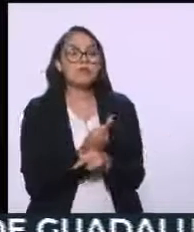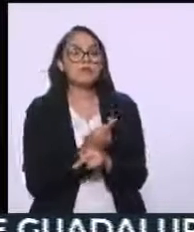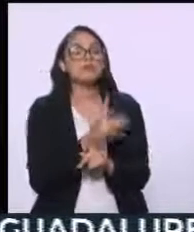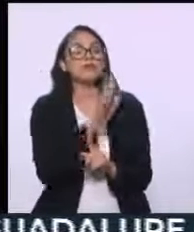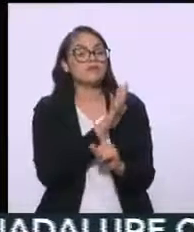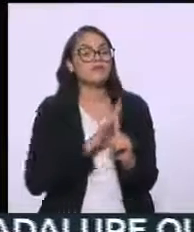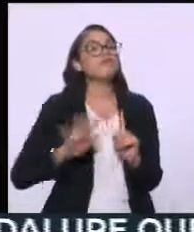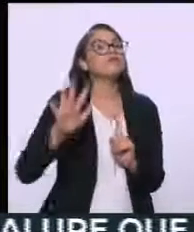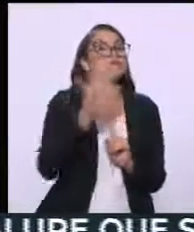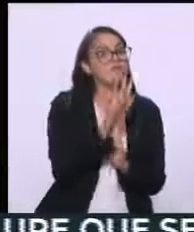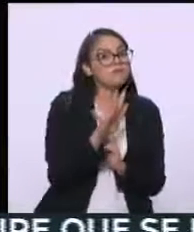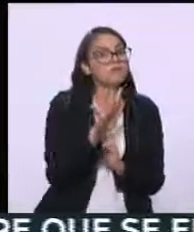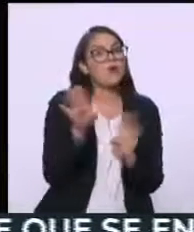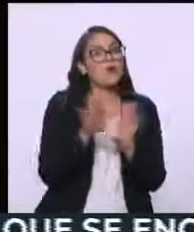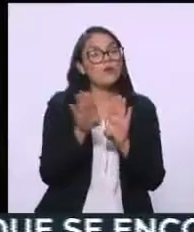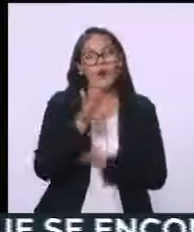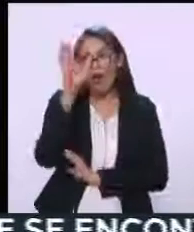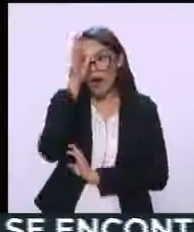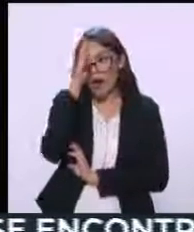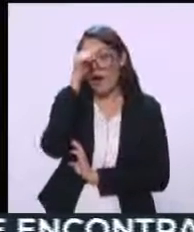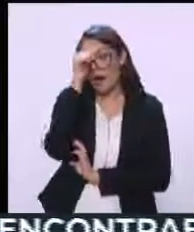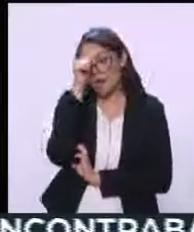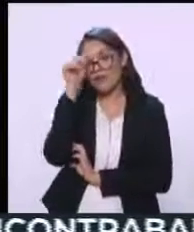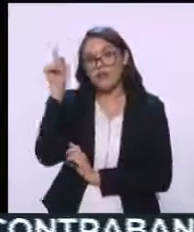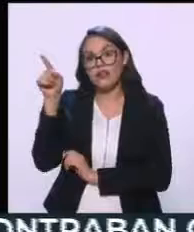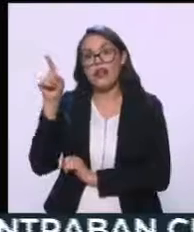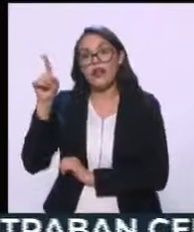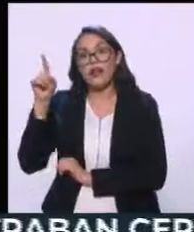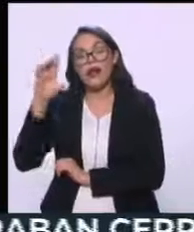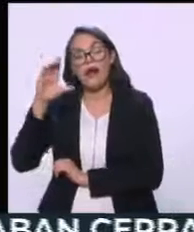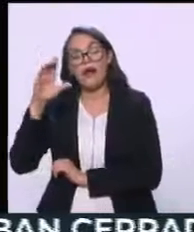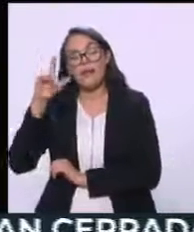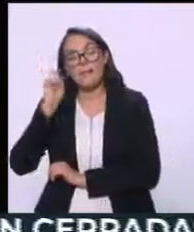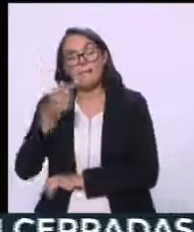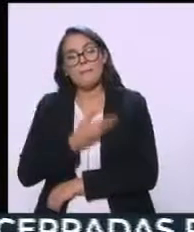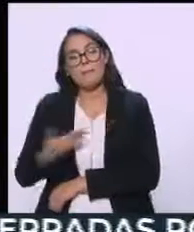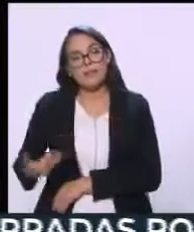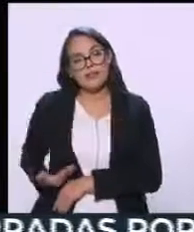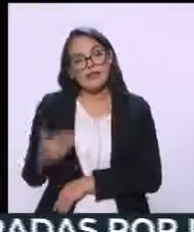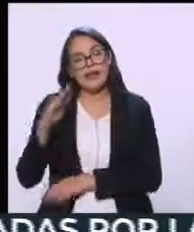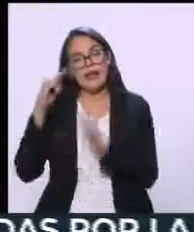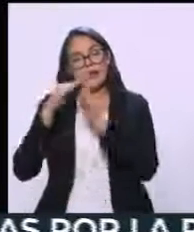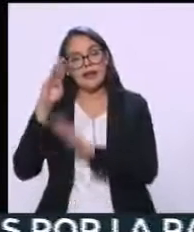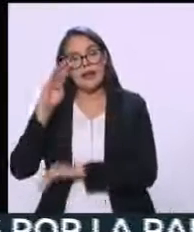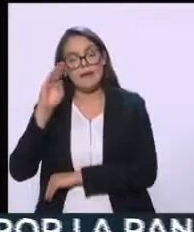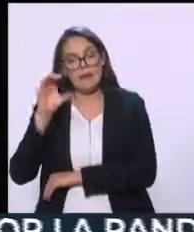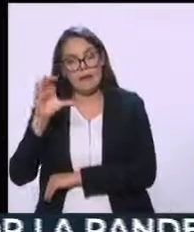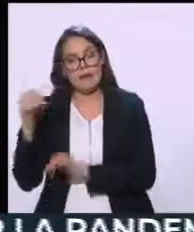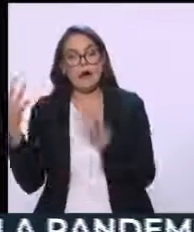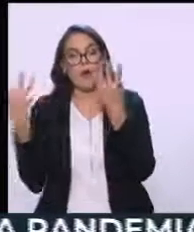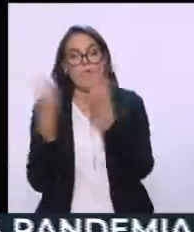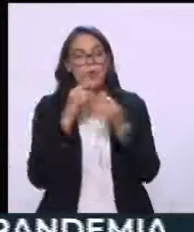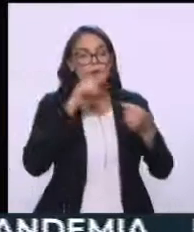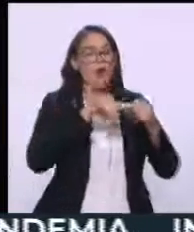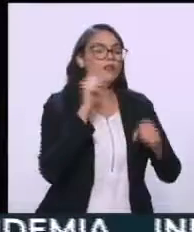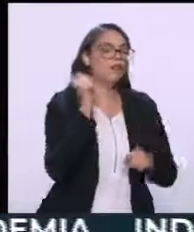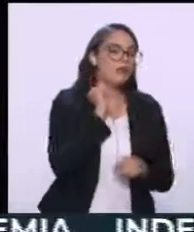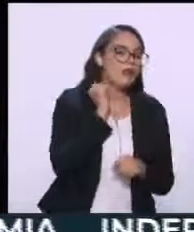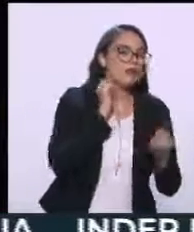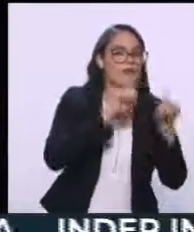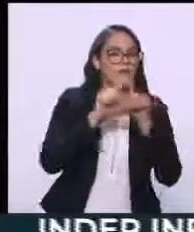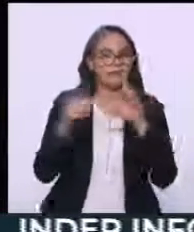fiscal, un pacto entre la Casa Blanca y el Congreso, y la Reserva Federal también está considerando